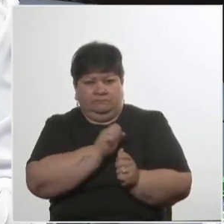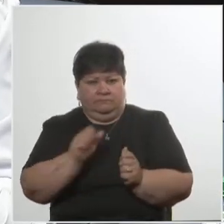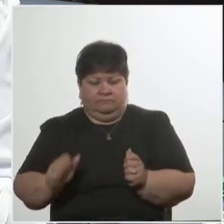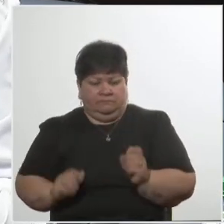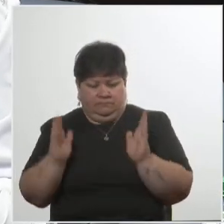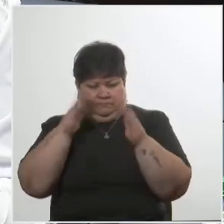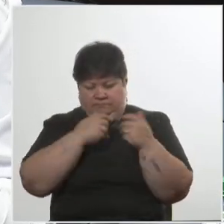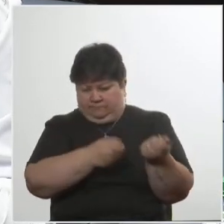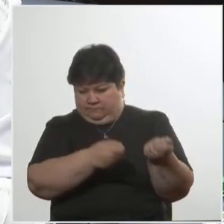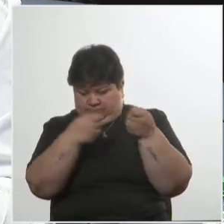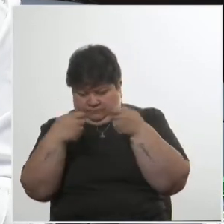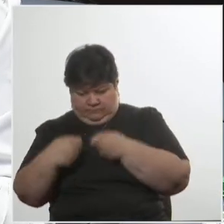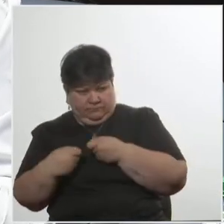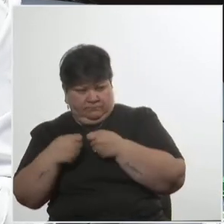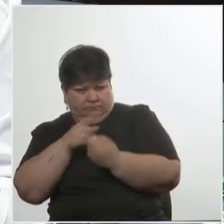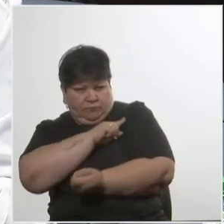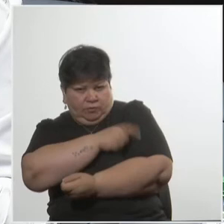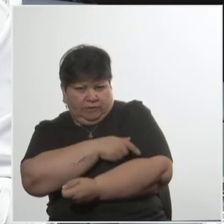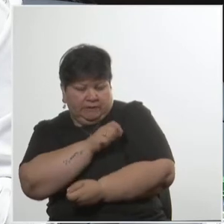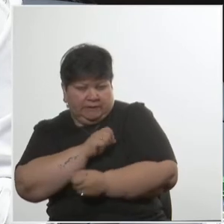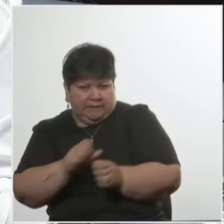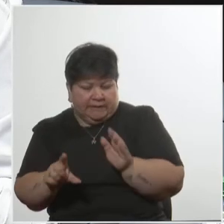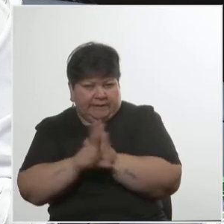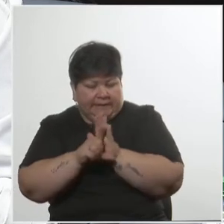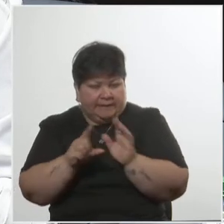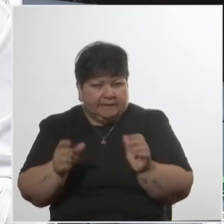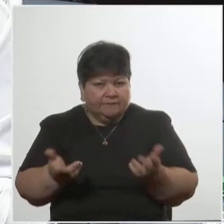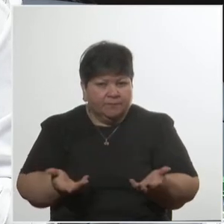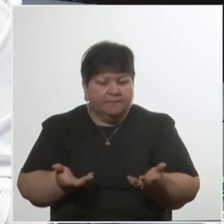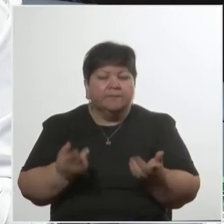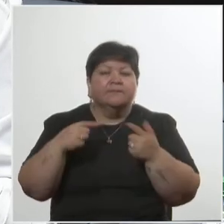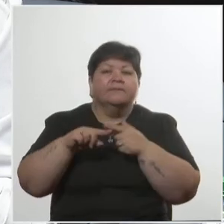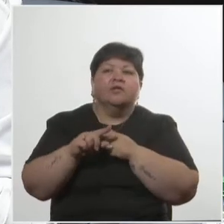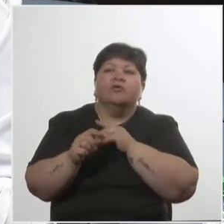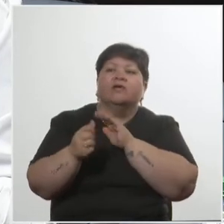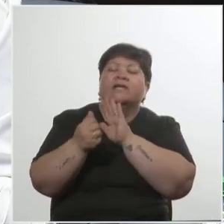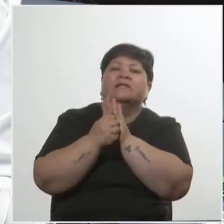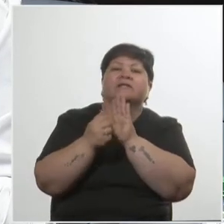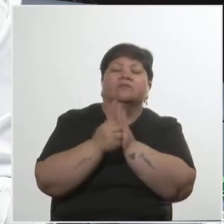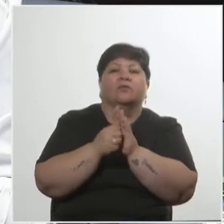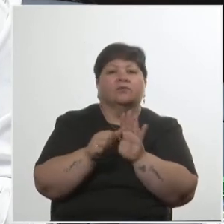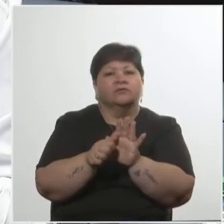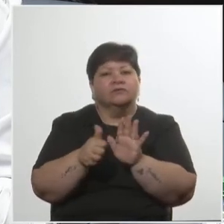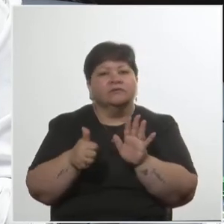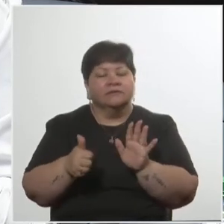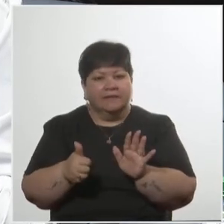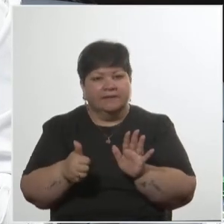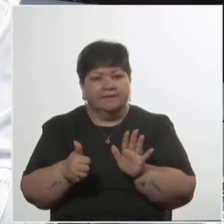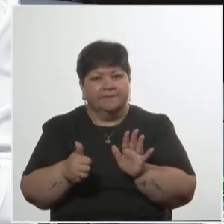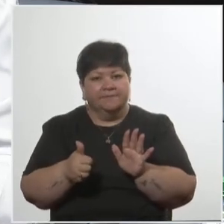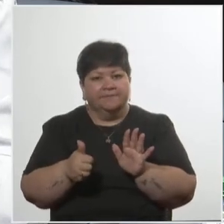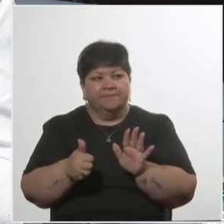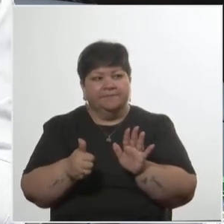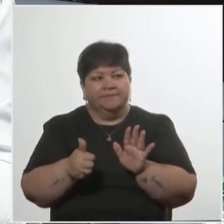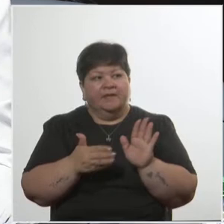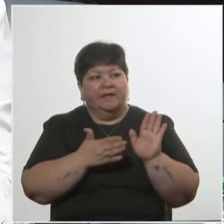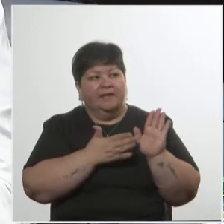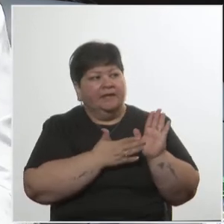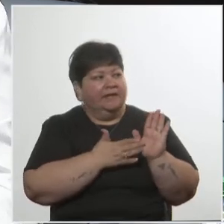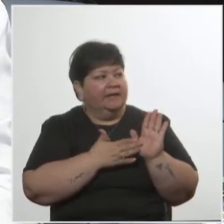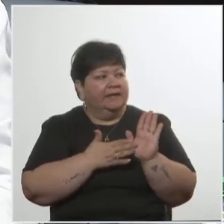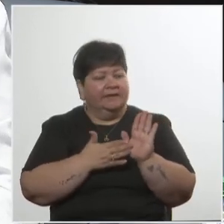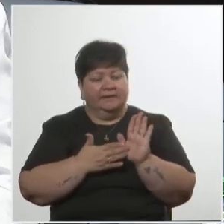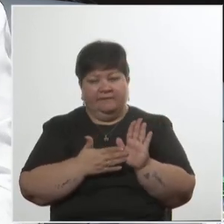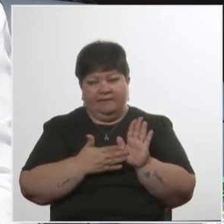Cómo quedó el artículo seis que establece la se establece claramente la